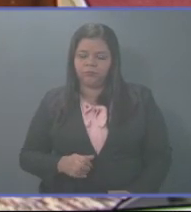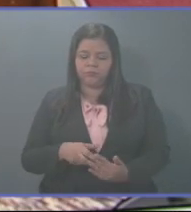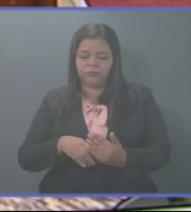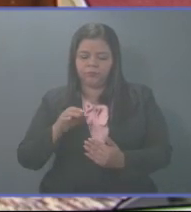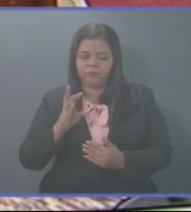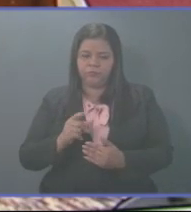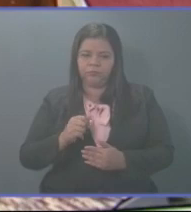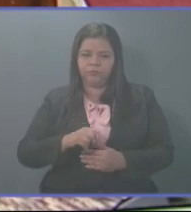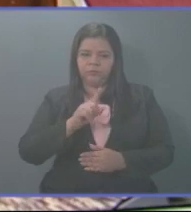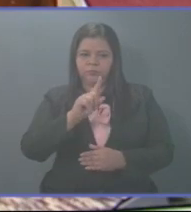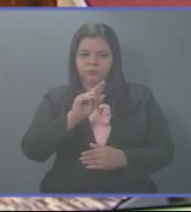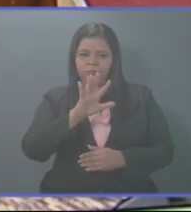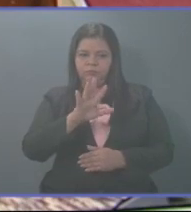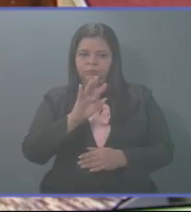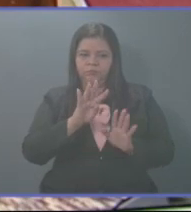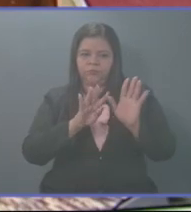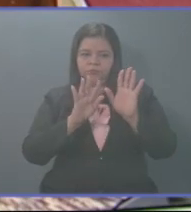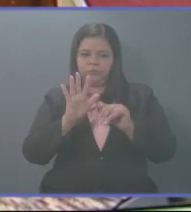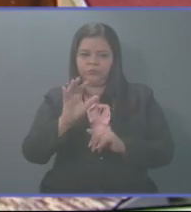número